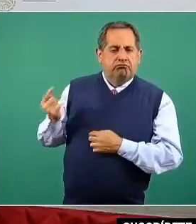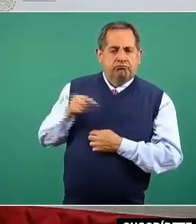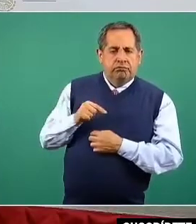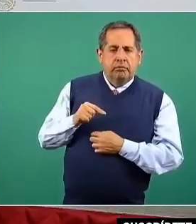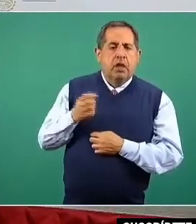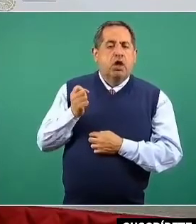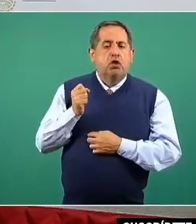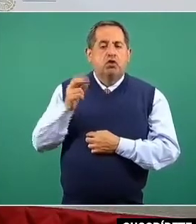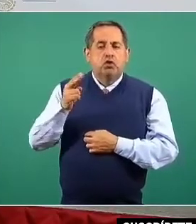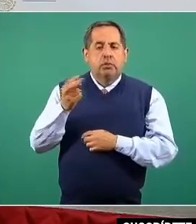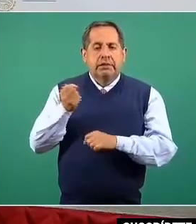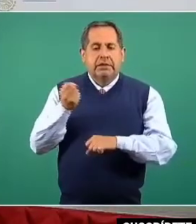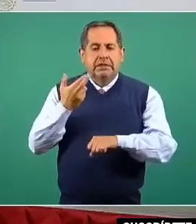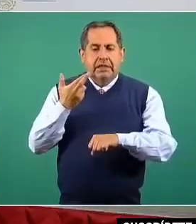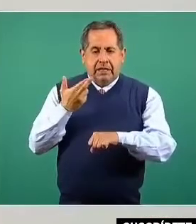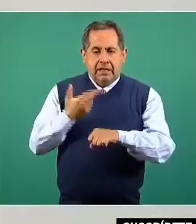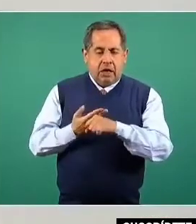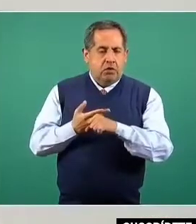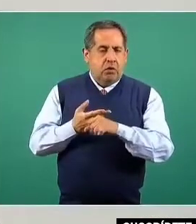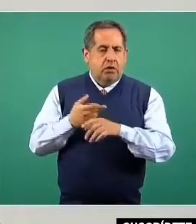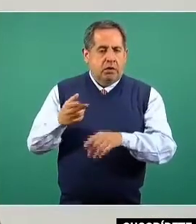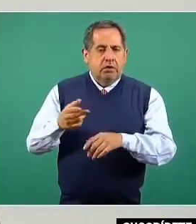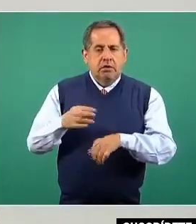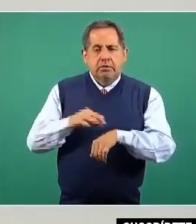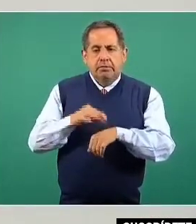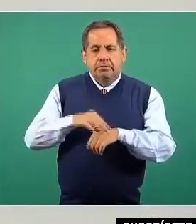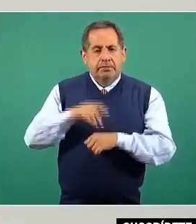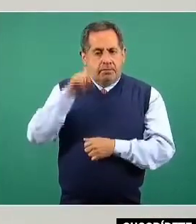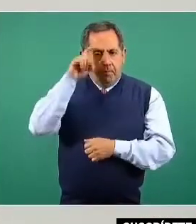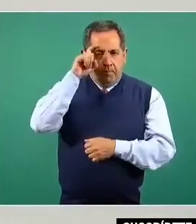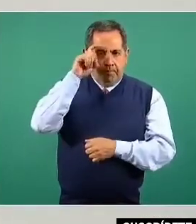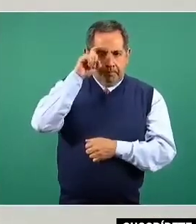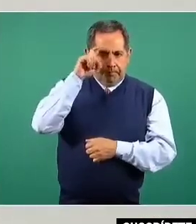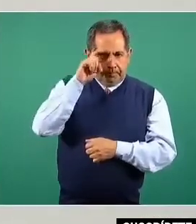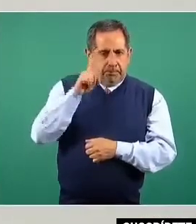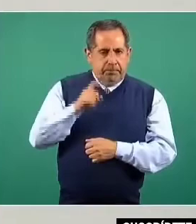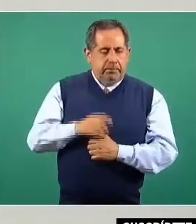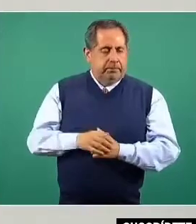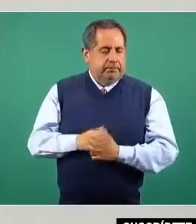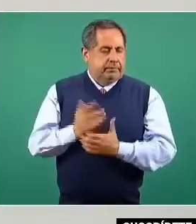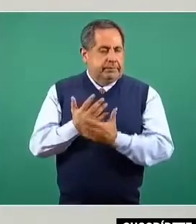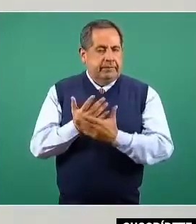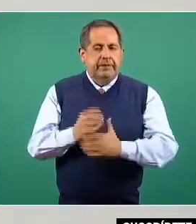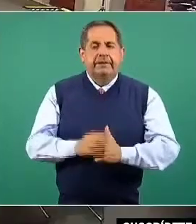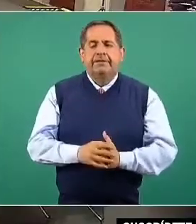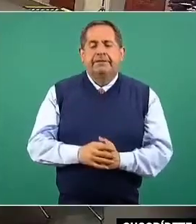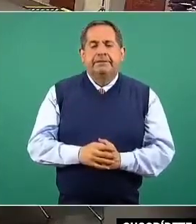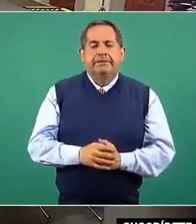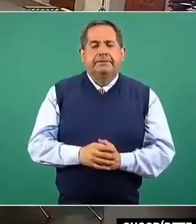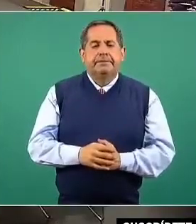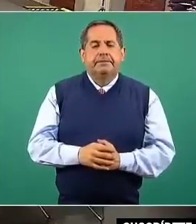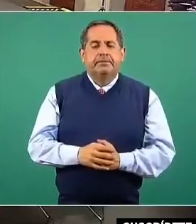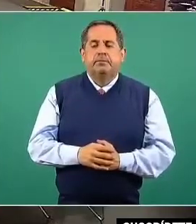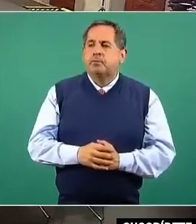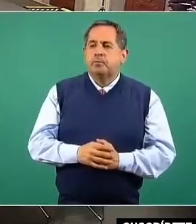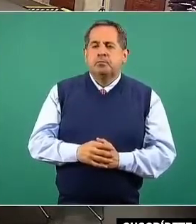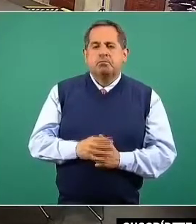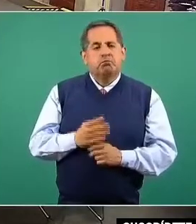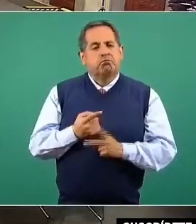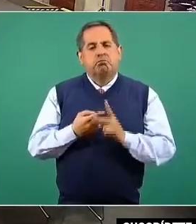el subsecretario de Prevención y Promoción de la Salud, doctor Hugo López Gatell. Vamos entonces a